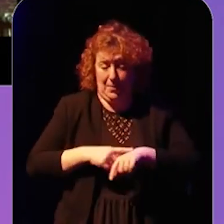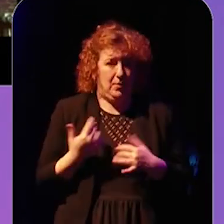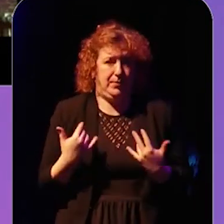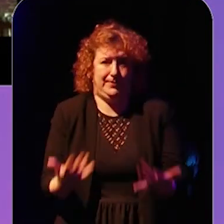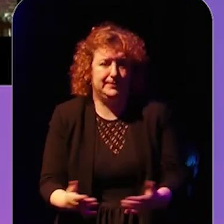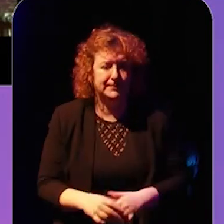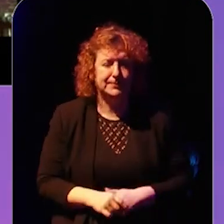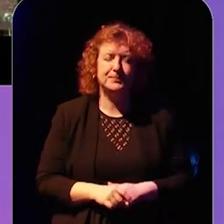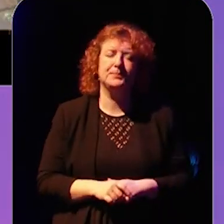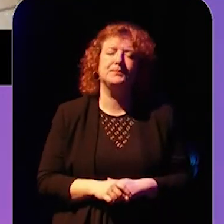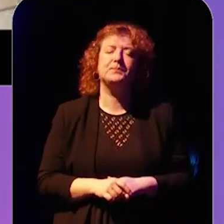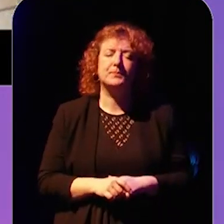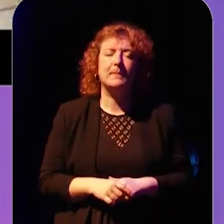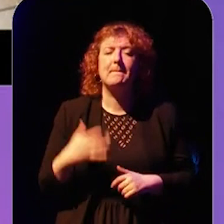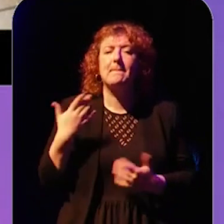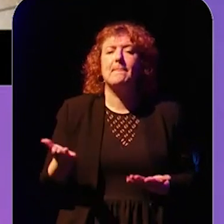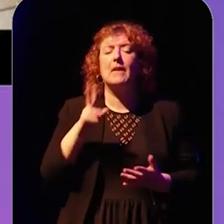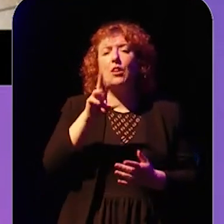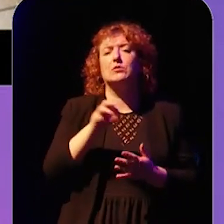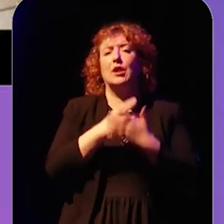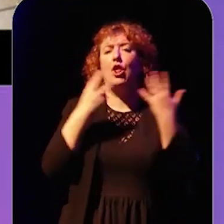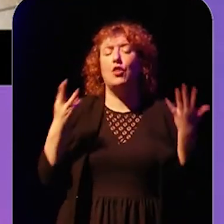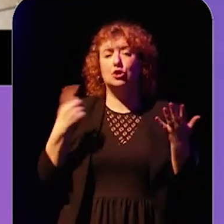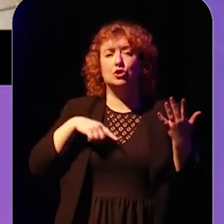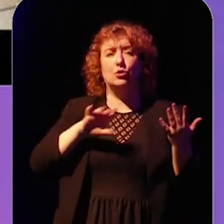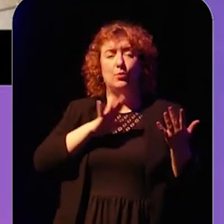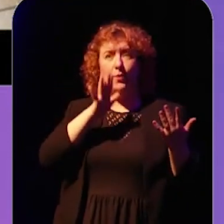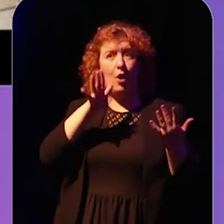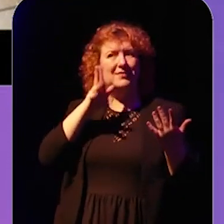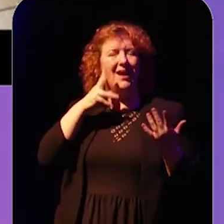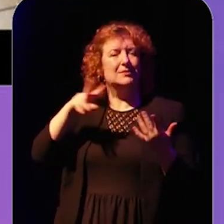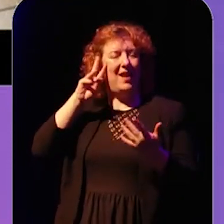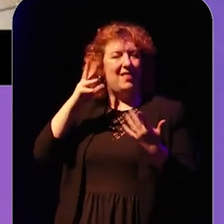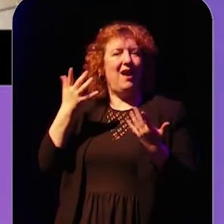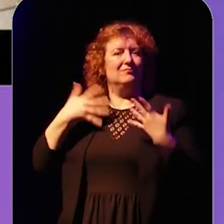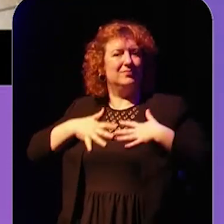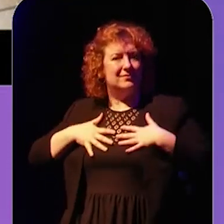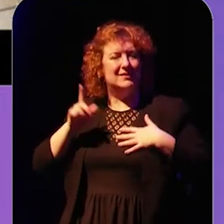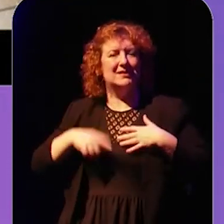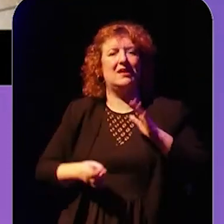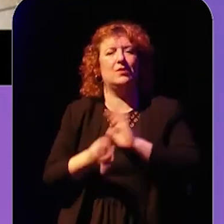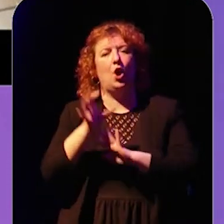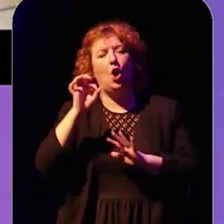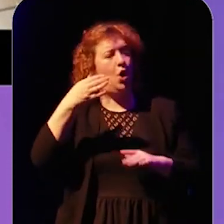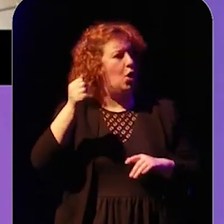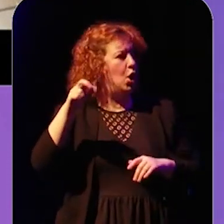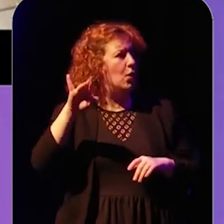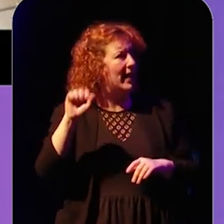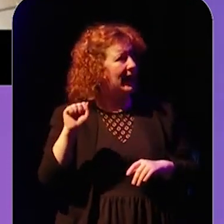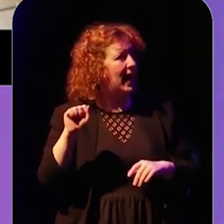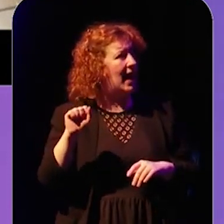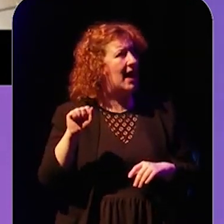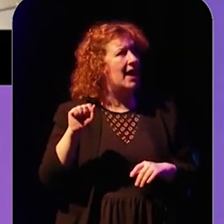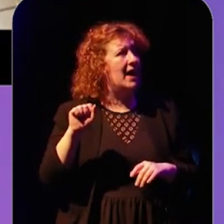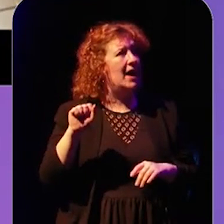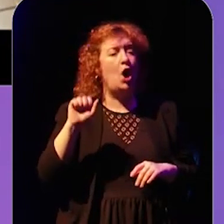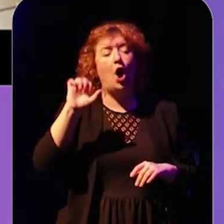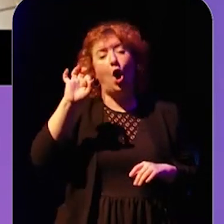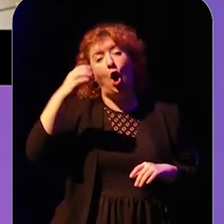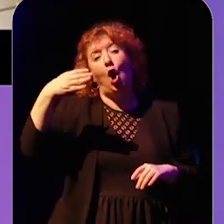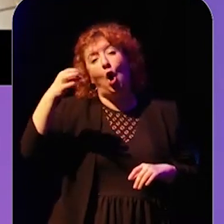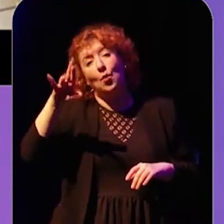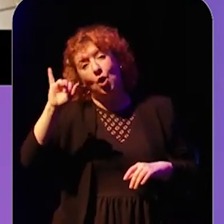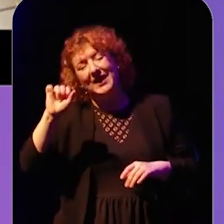hacerlo. En 2018, fruto de la experiencia adquirida, ya nace Oboria Digital, que es la empresa que se dedica